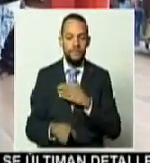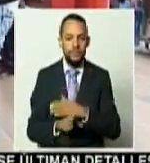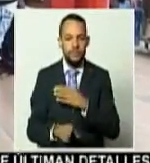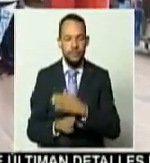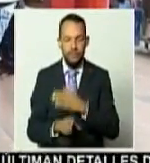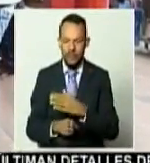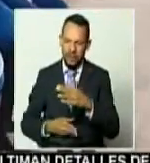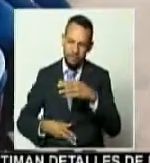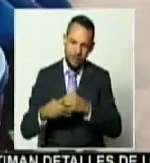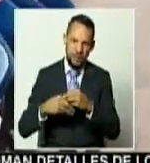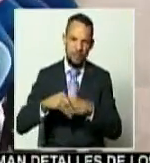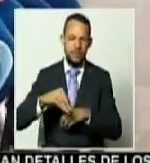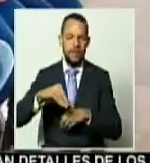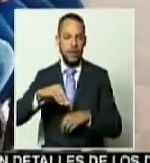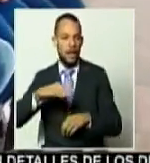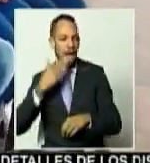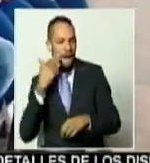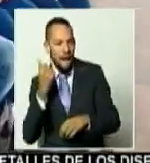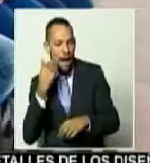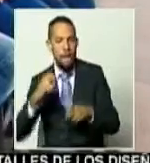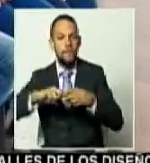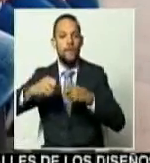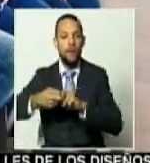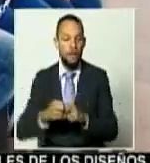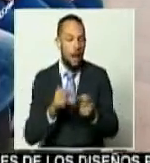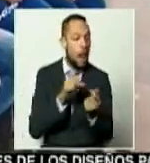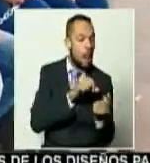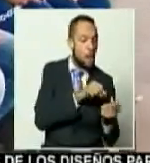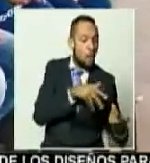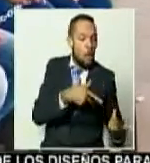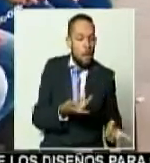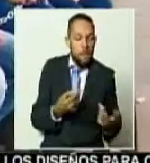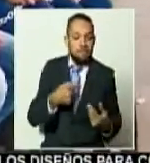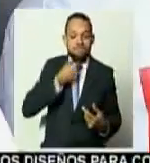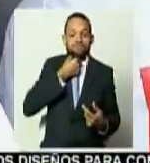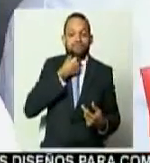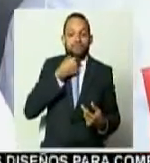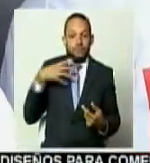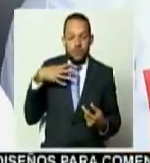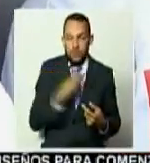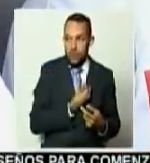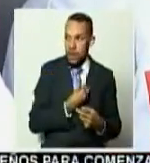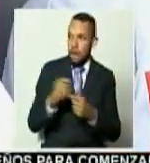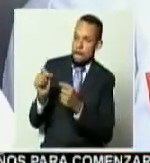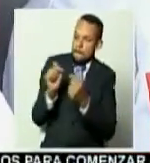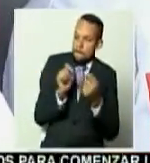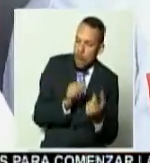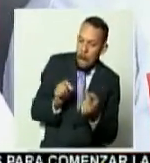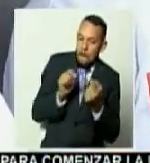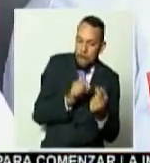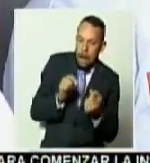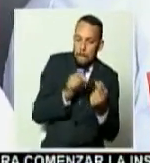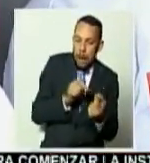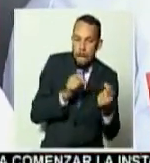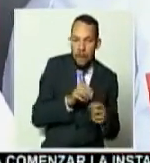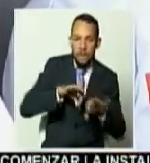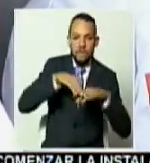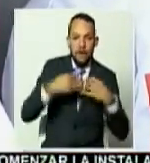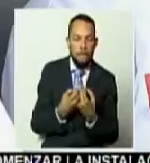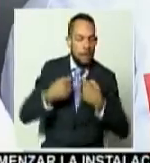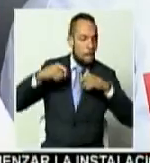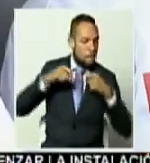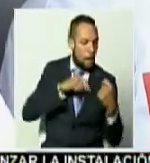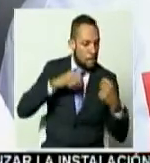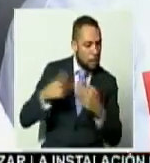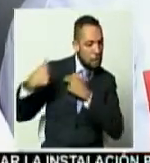y afecta a madres de cabeza de familia del municipio caldense. Que nosotras somos quien llevamos el sustento a nuestros hogares, somos las